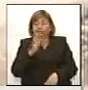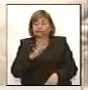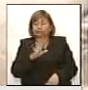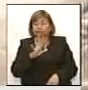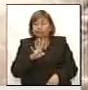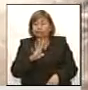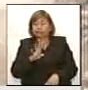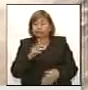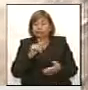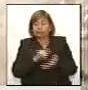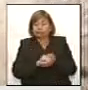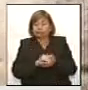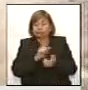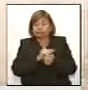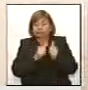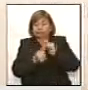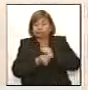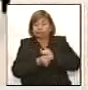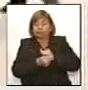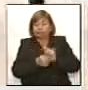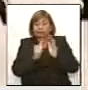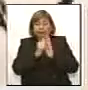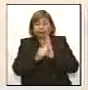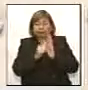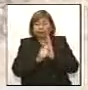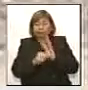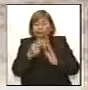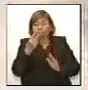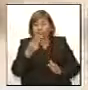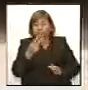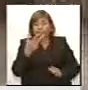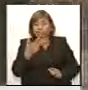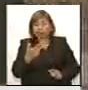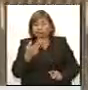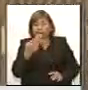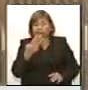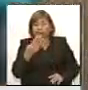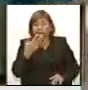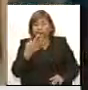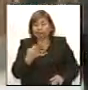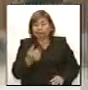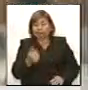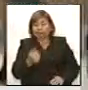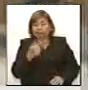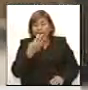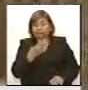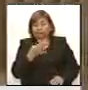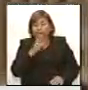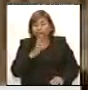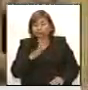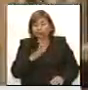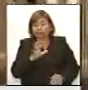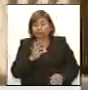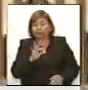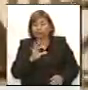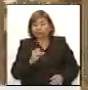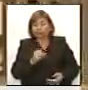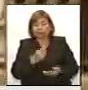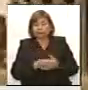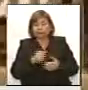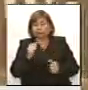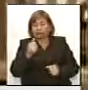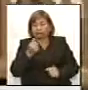que propone modificar los artículos 2, 3, 3A, 4, 5, 9, 11